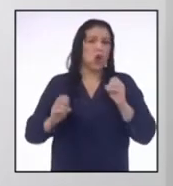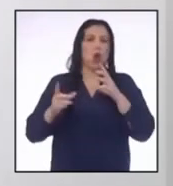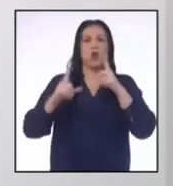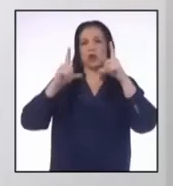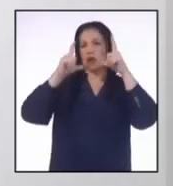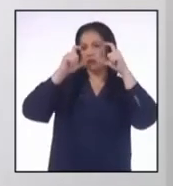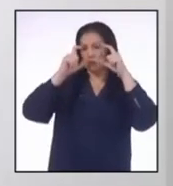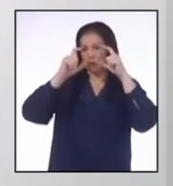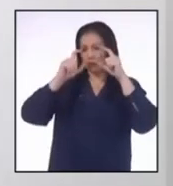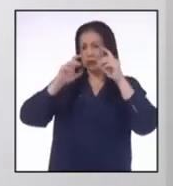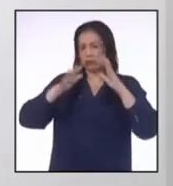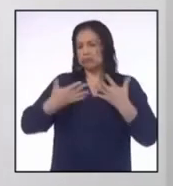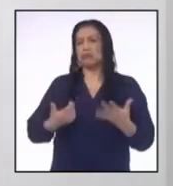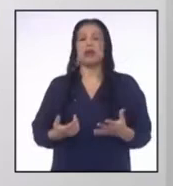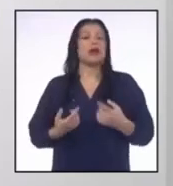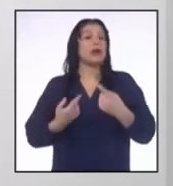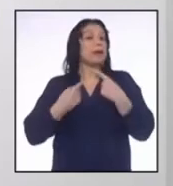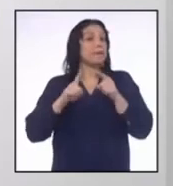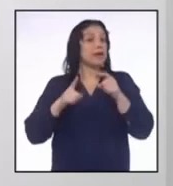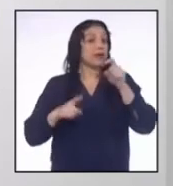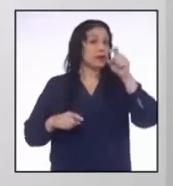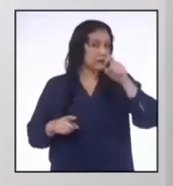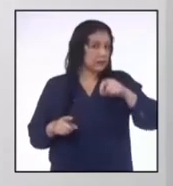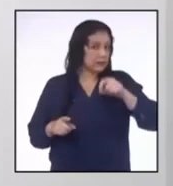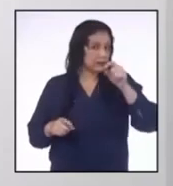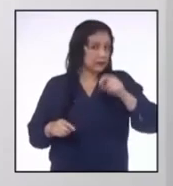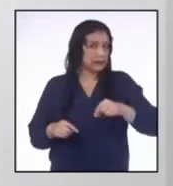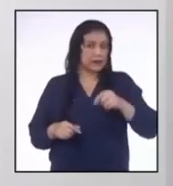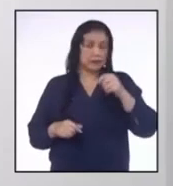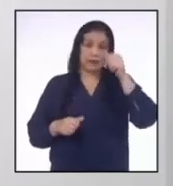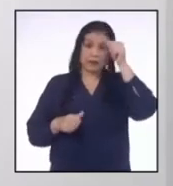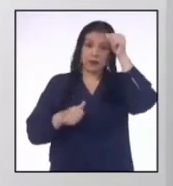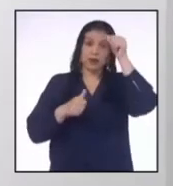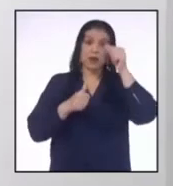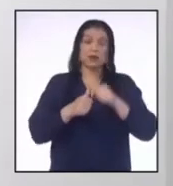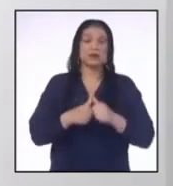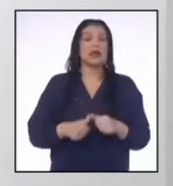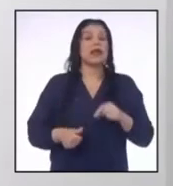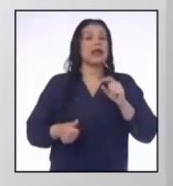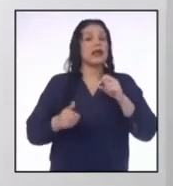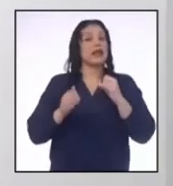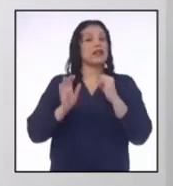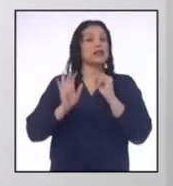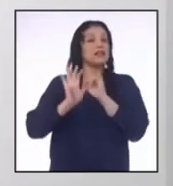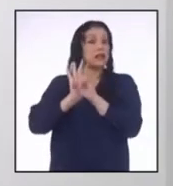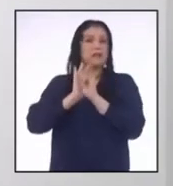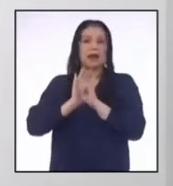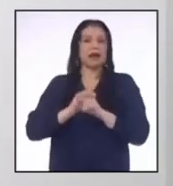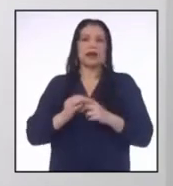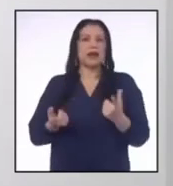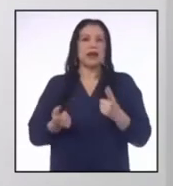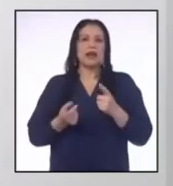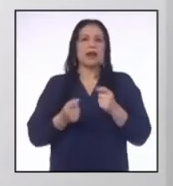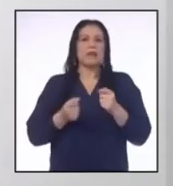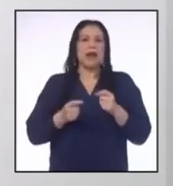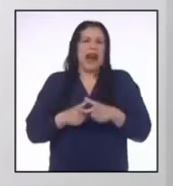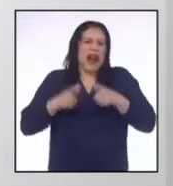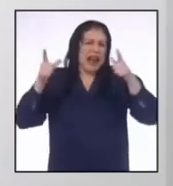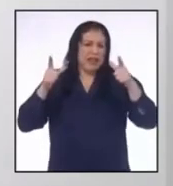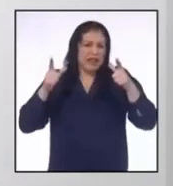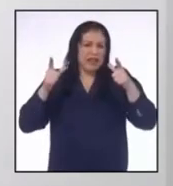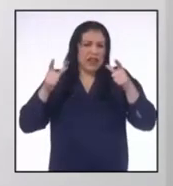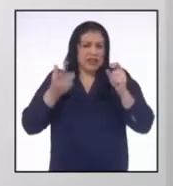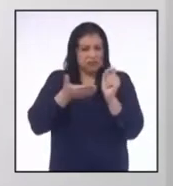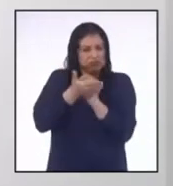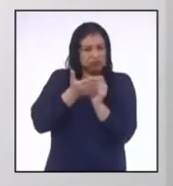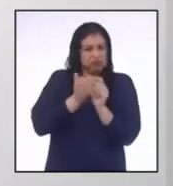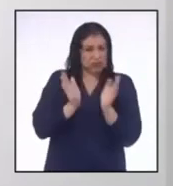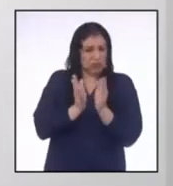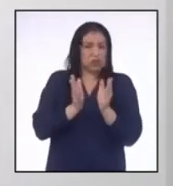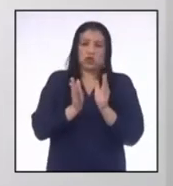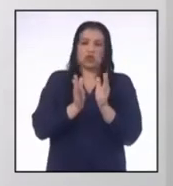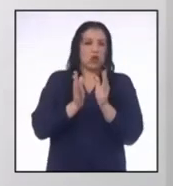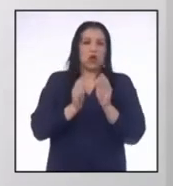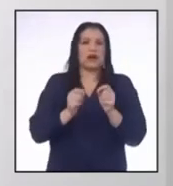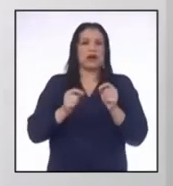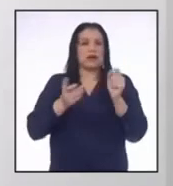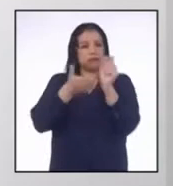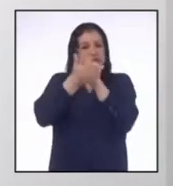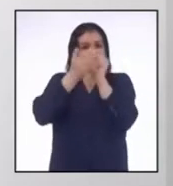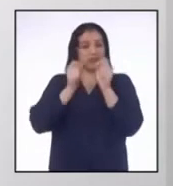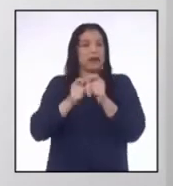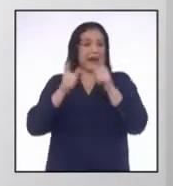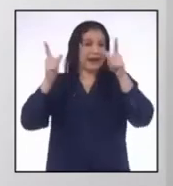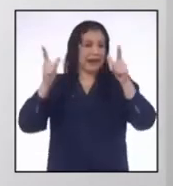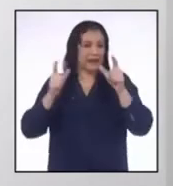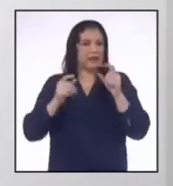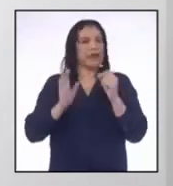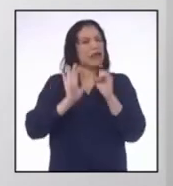una foto, pero deben tener en cuenta que esta no debe ser más grande que el texto, ya que lo más importante